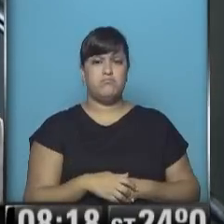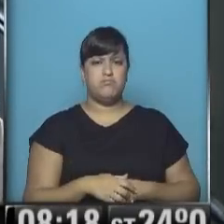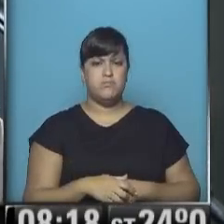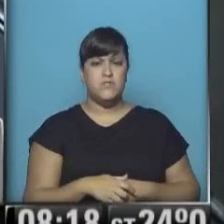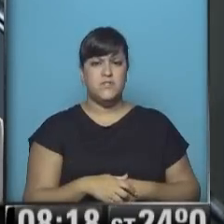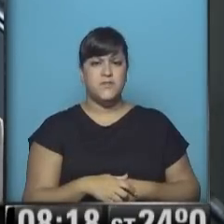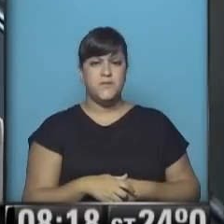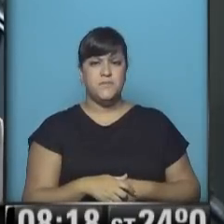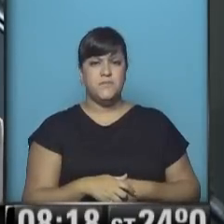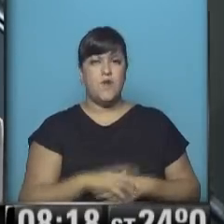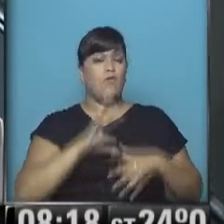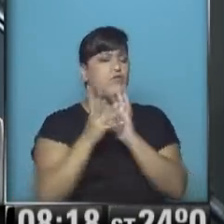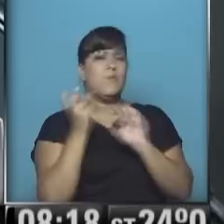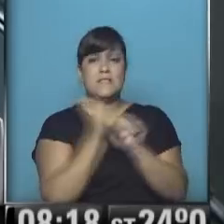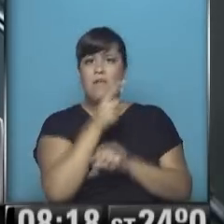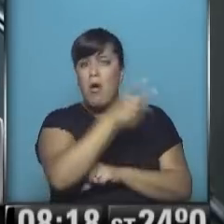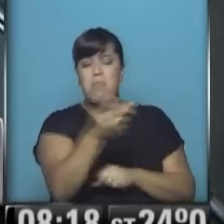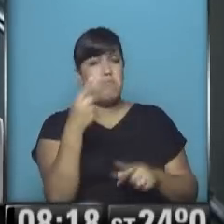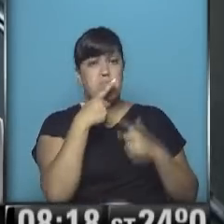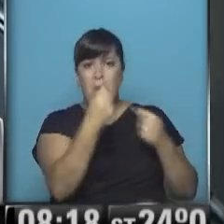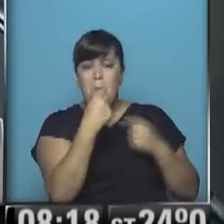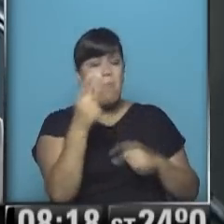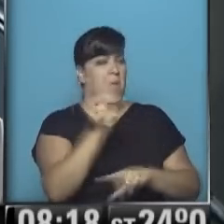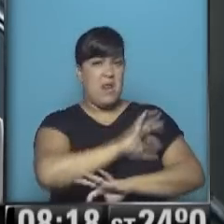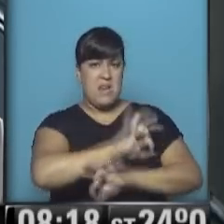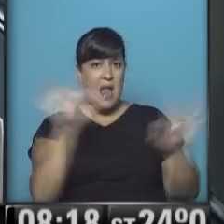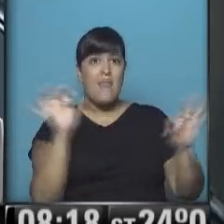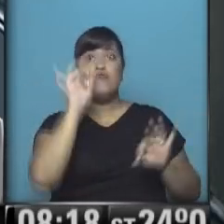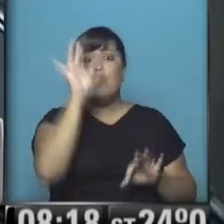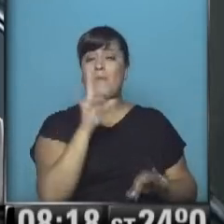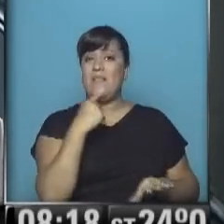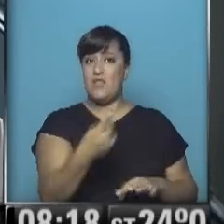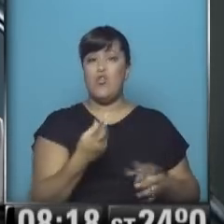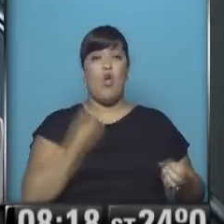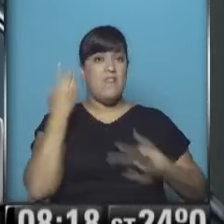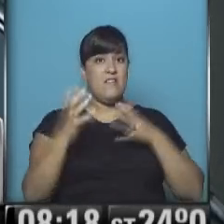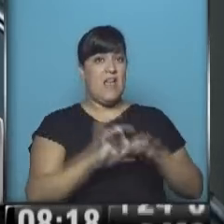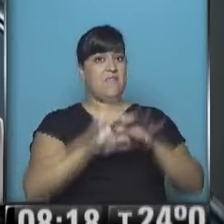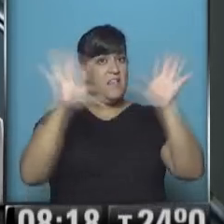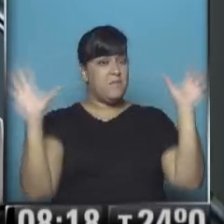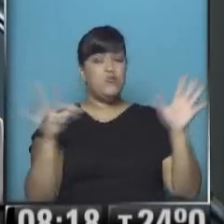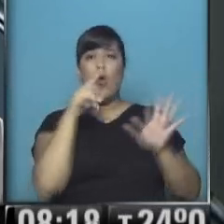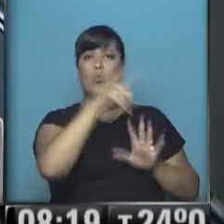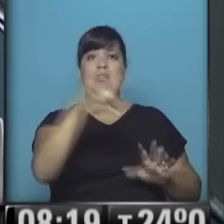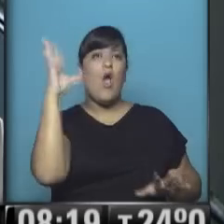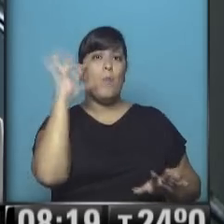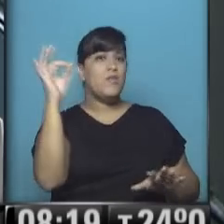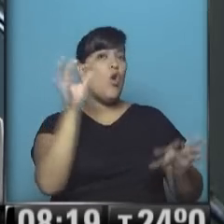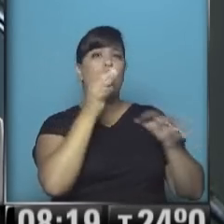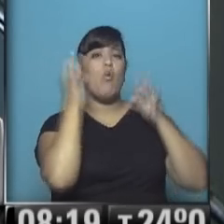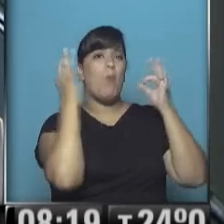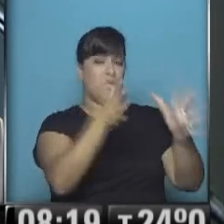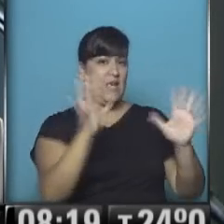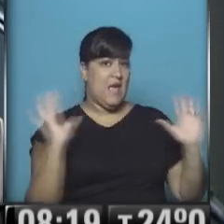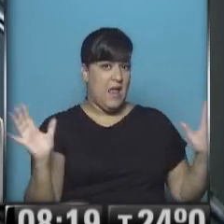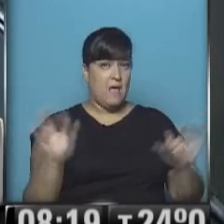su accionar y no estoy cuestionando absolutamente nada. Digo que existe libertad de expresión y usted puede opinar lo que le plazca y de hecho lo opina. De